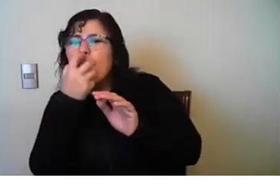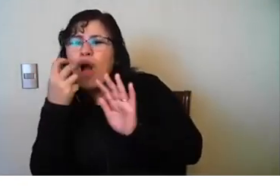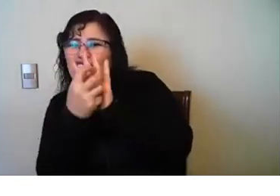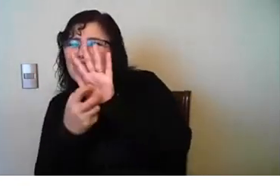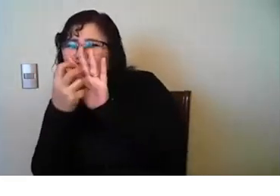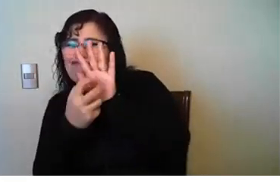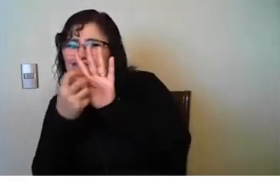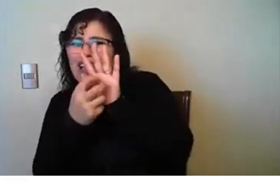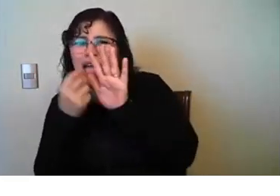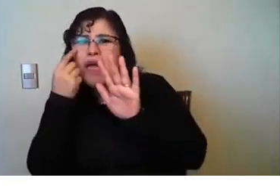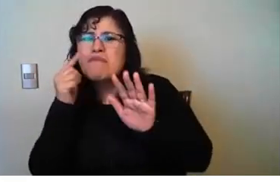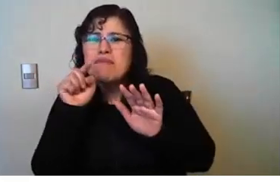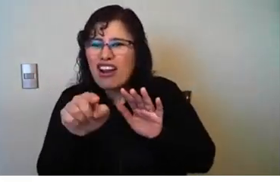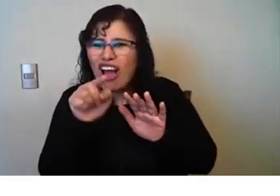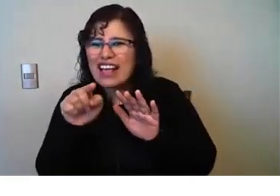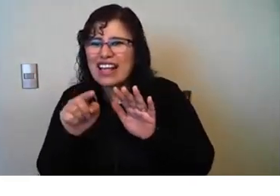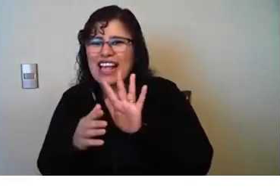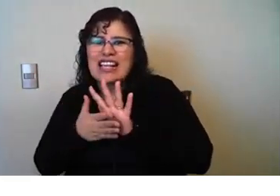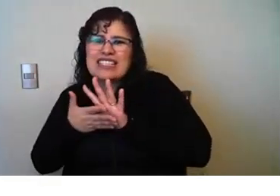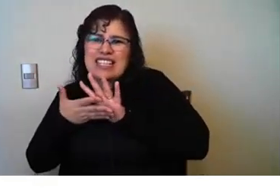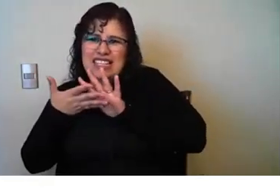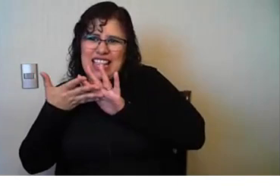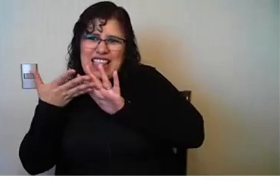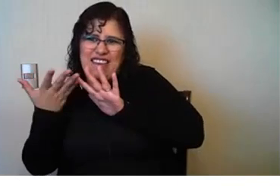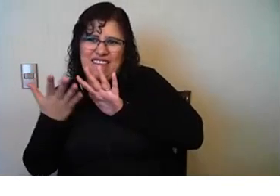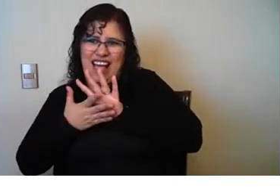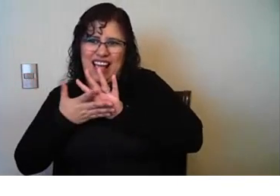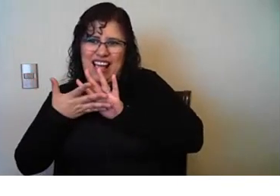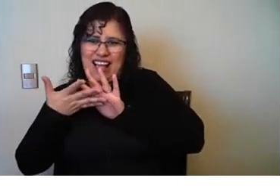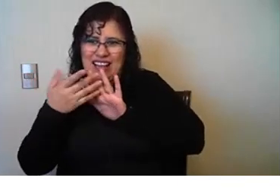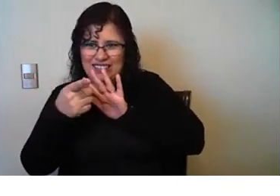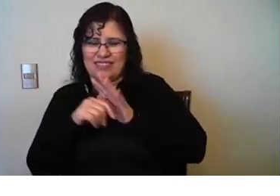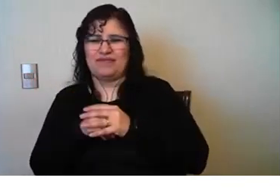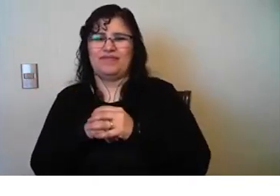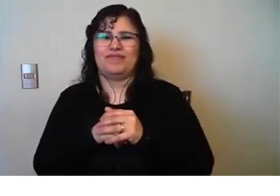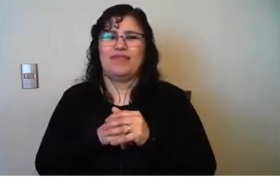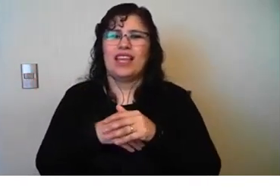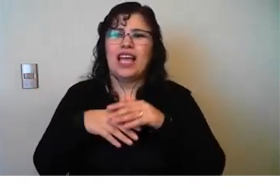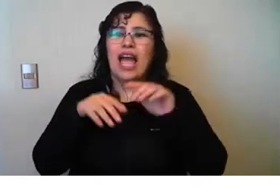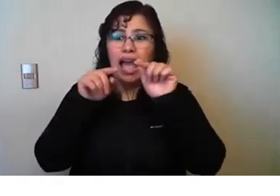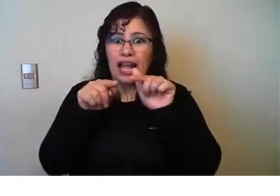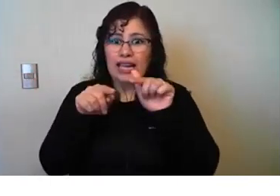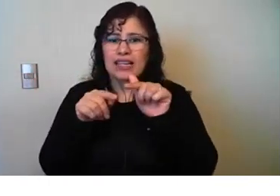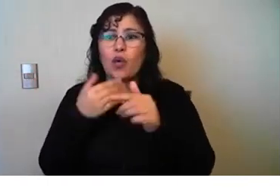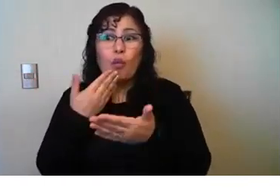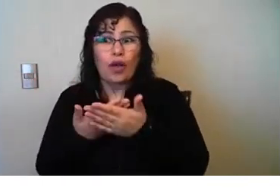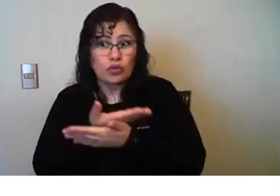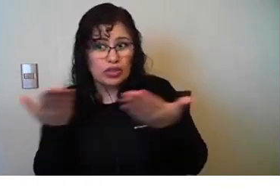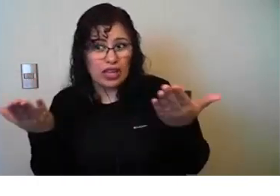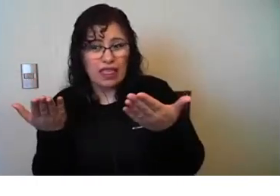Está quedando con mucho color el dibujo. Pero de todas maneras, para que después lo recuerden y